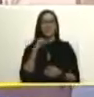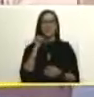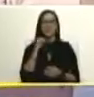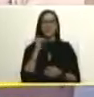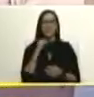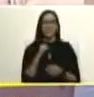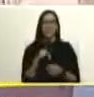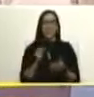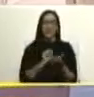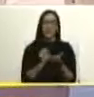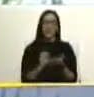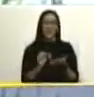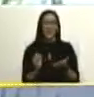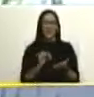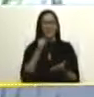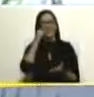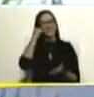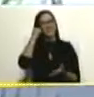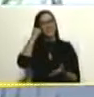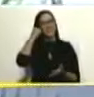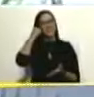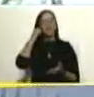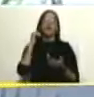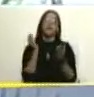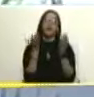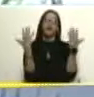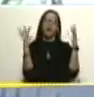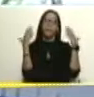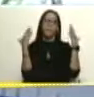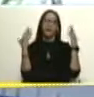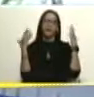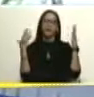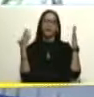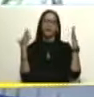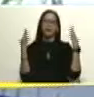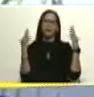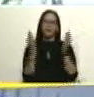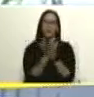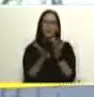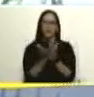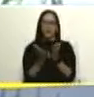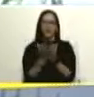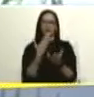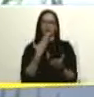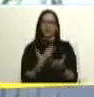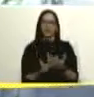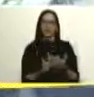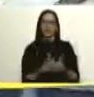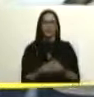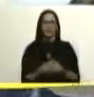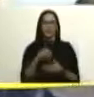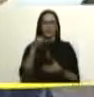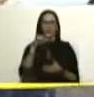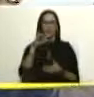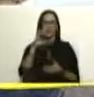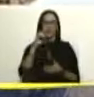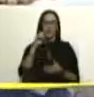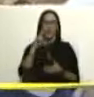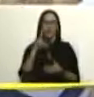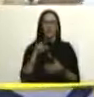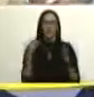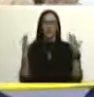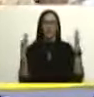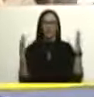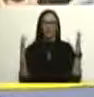Ah, bueno, toma nota, pues. Tómale un aplauso a las estudiantes y a los estudiantes. Gracias, Michelle. Nicole.